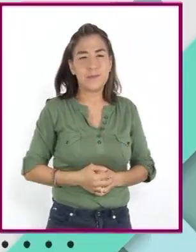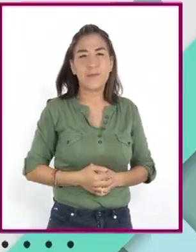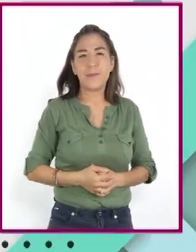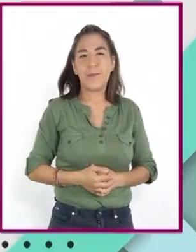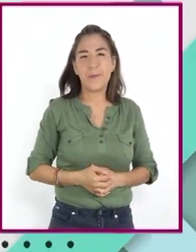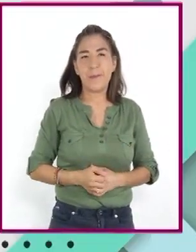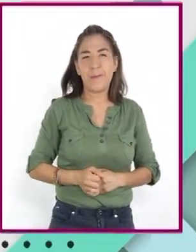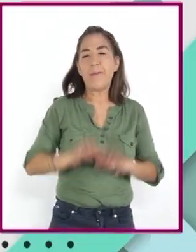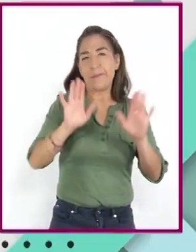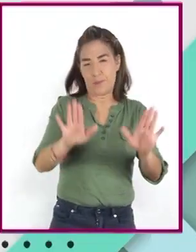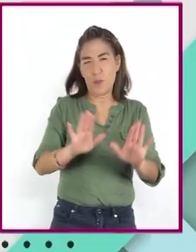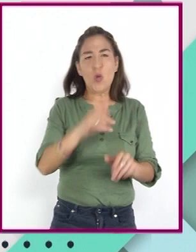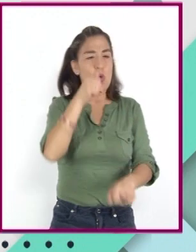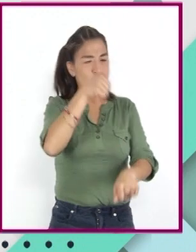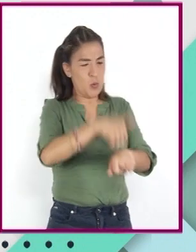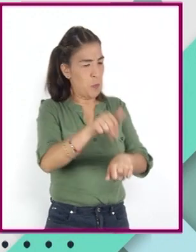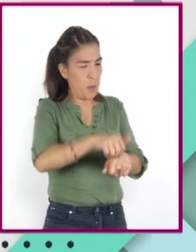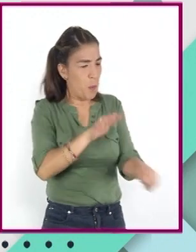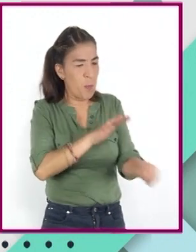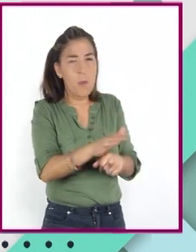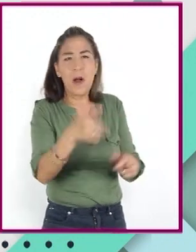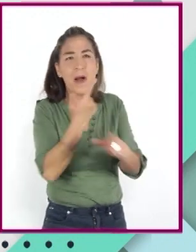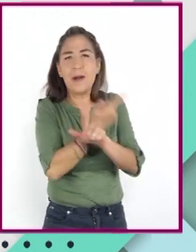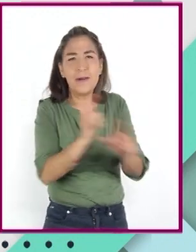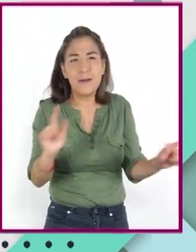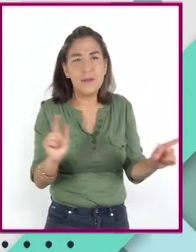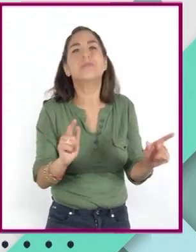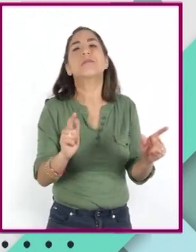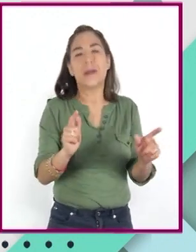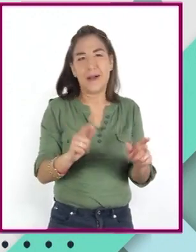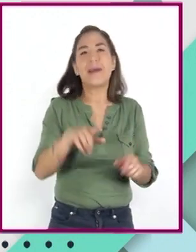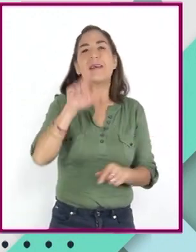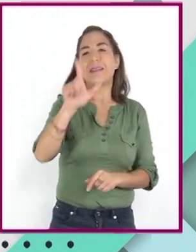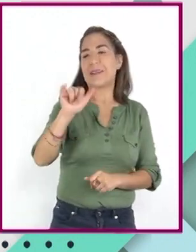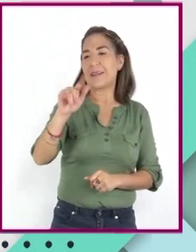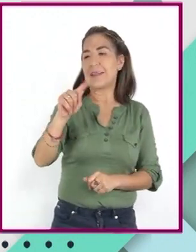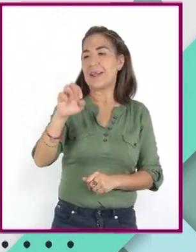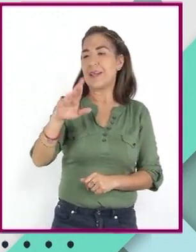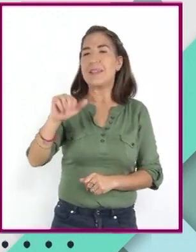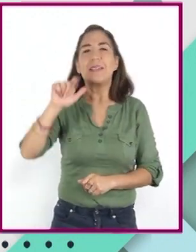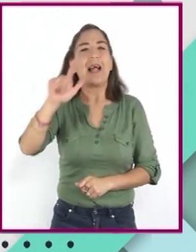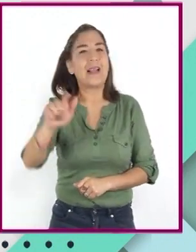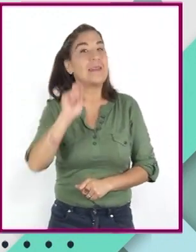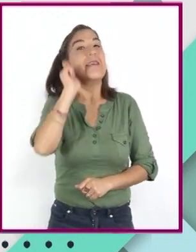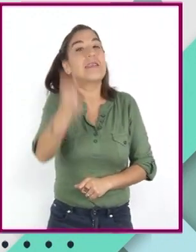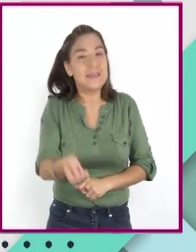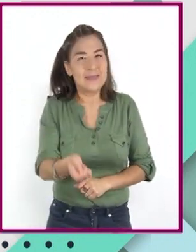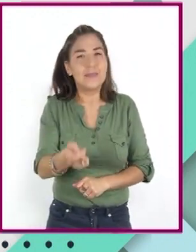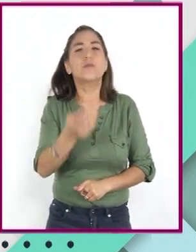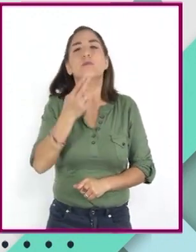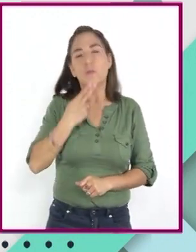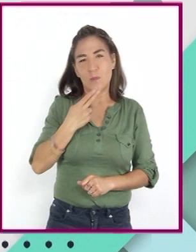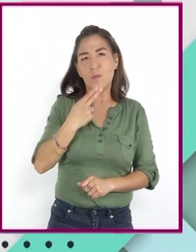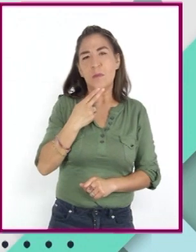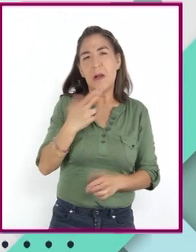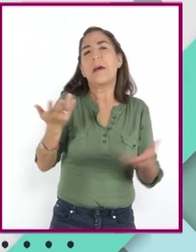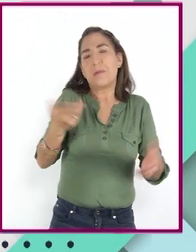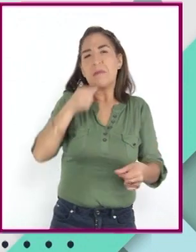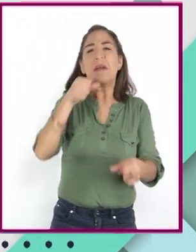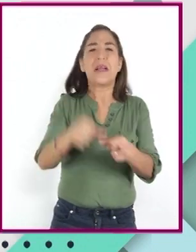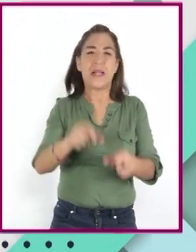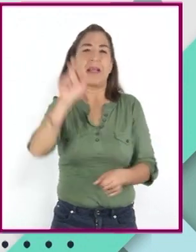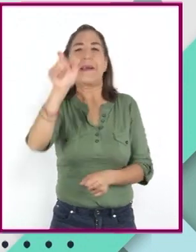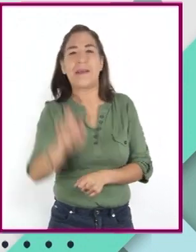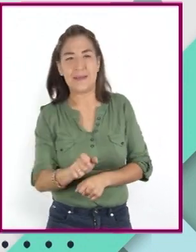A un número cualquiera lo podemos representar con cualquier literal y en este caso podemos usar la letra